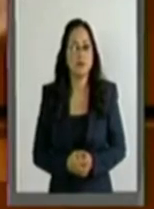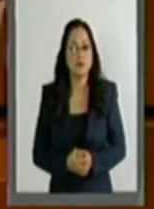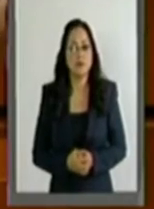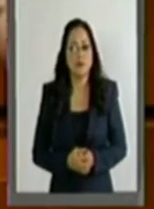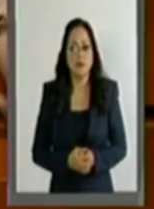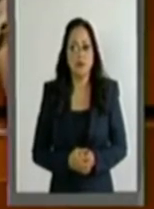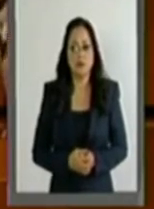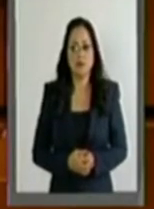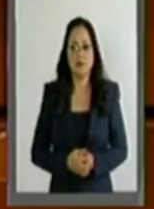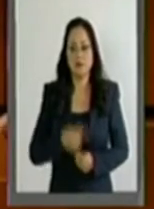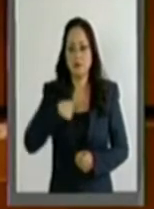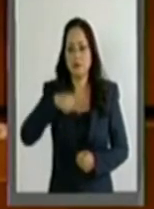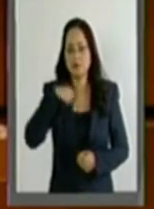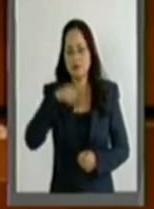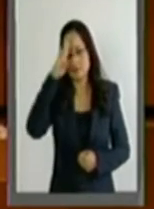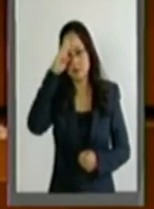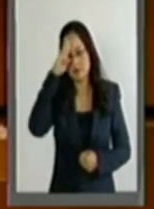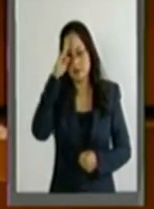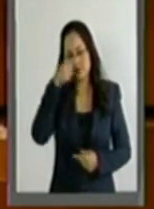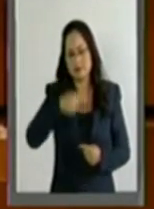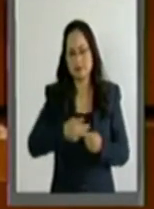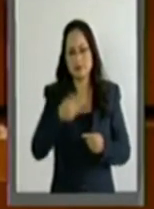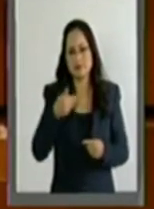Y podríamos pensar, como aquí se ha dicho,